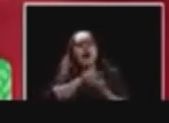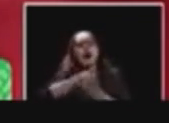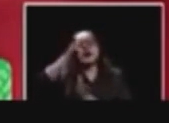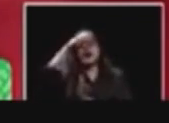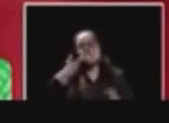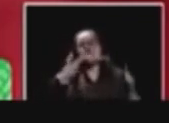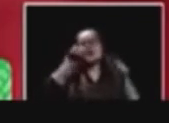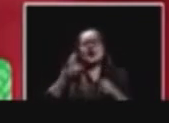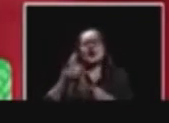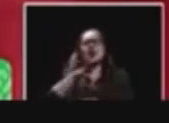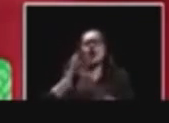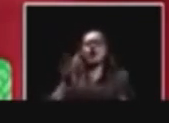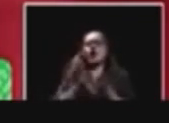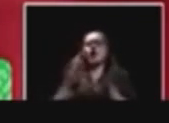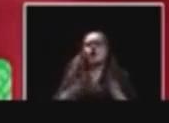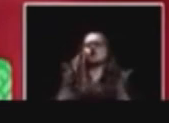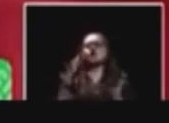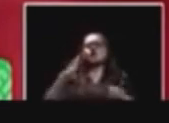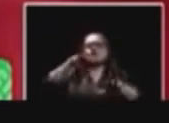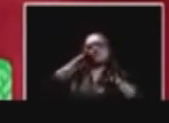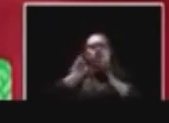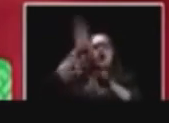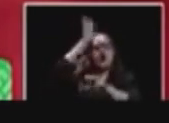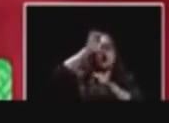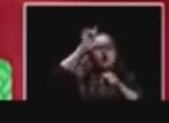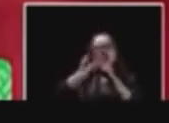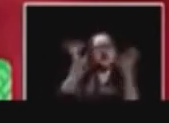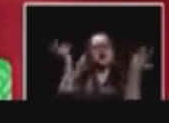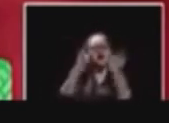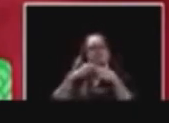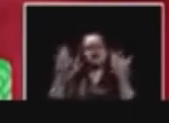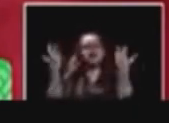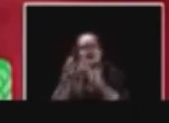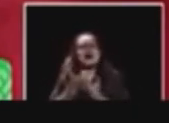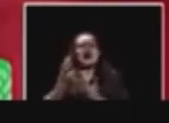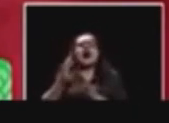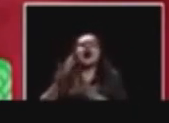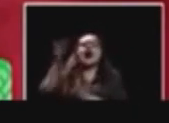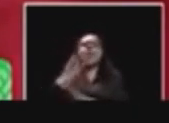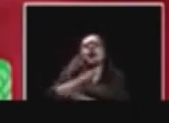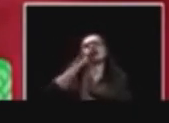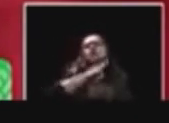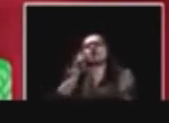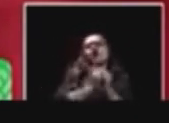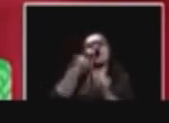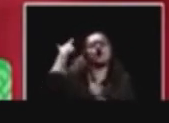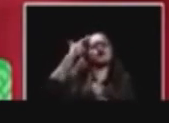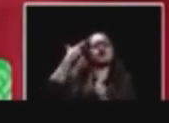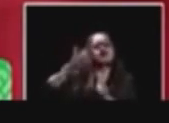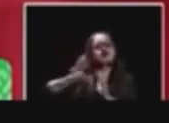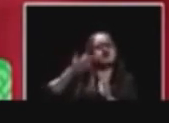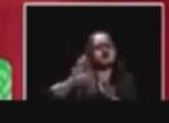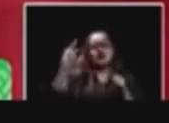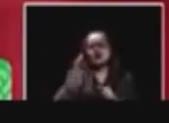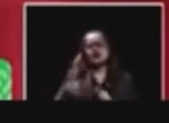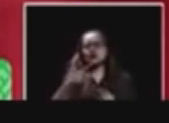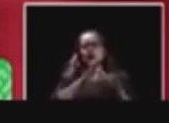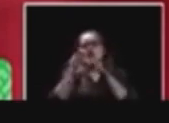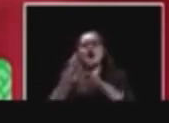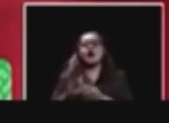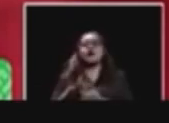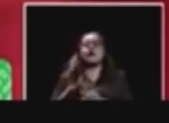la conquista y el mestizaje cultural y las construcciones barrocas del virreinato, muchas de las cuales